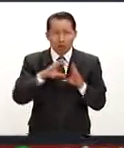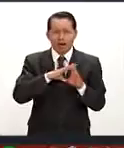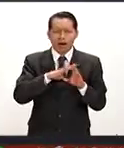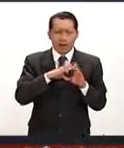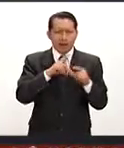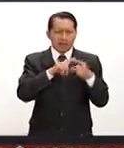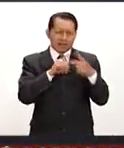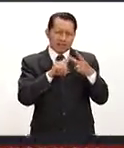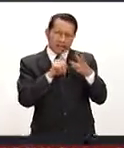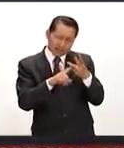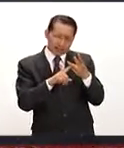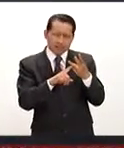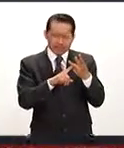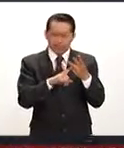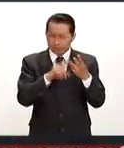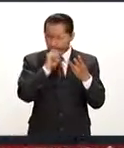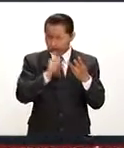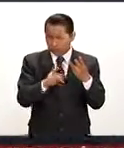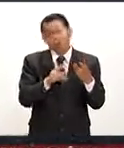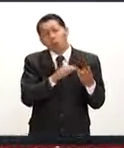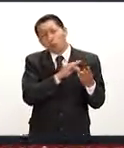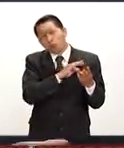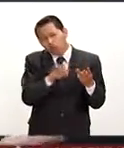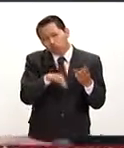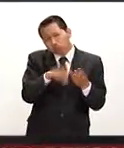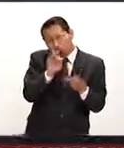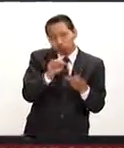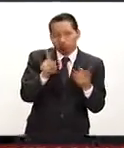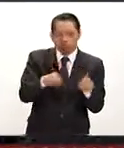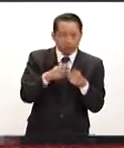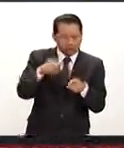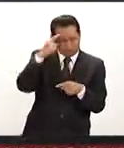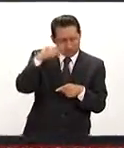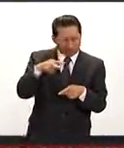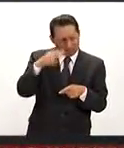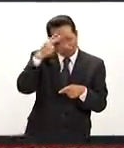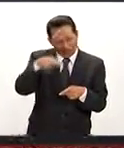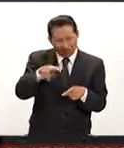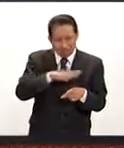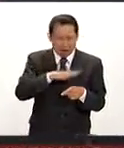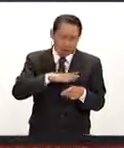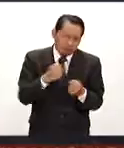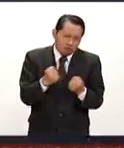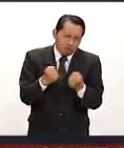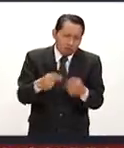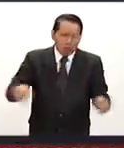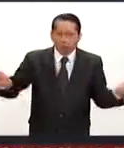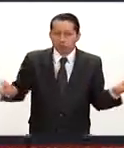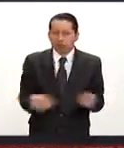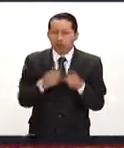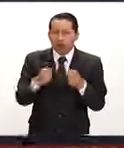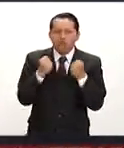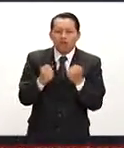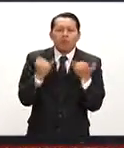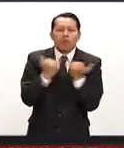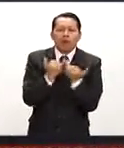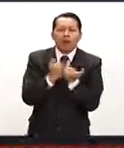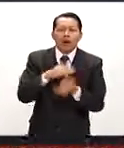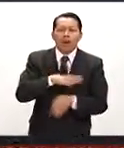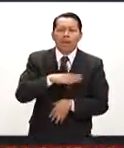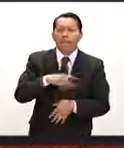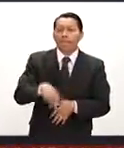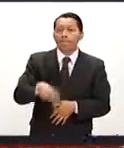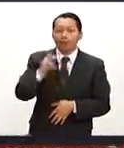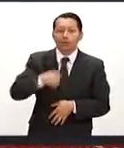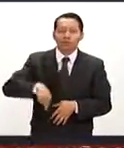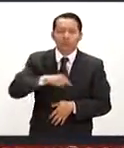cuestiones diferenciadoras. Hay muy buenas opciones de educación musical en México. Así es. Nuestro país es muy musical, con una gran tradición muy rica. Pero aquí